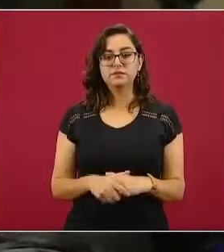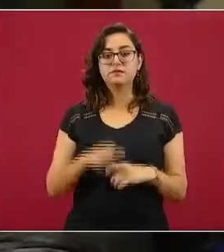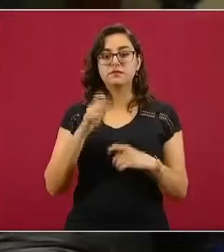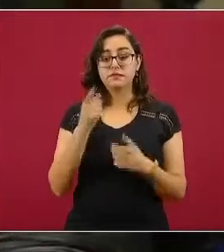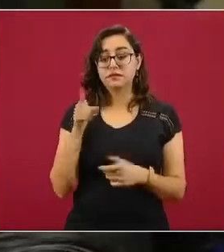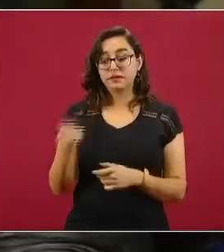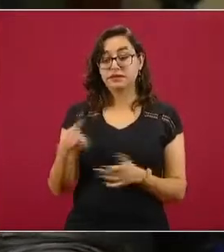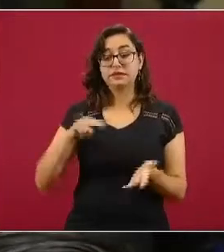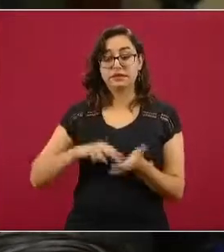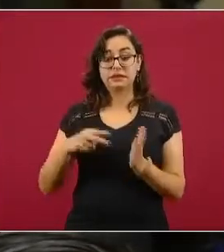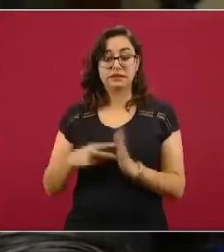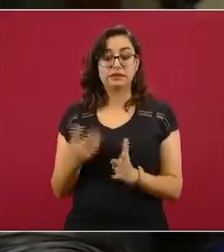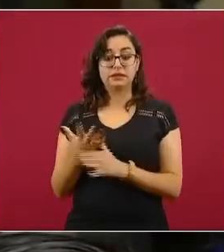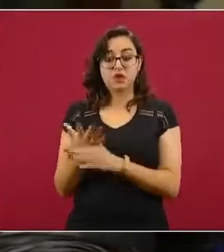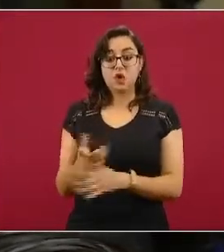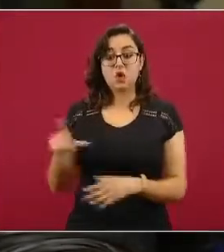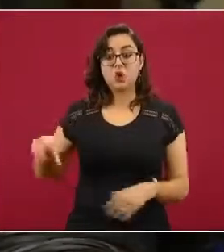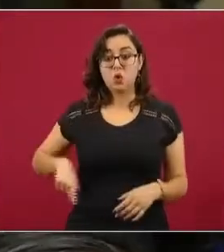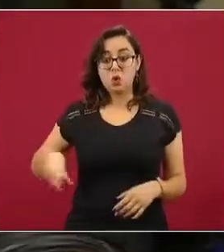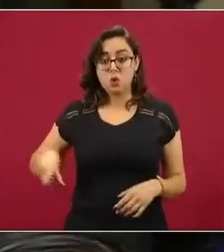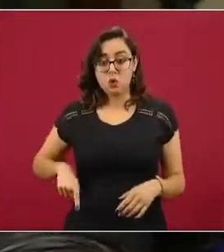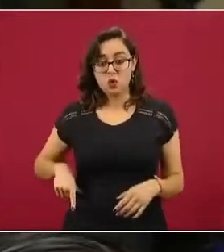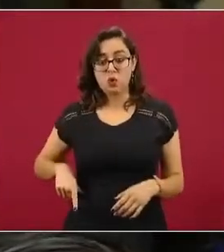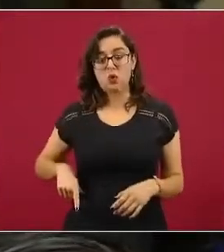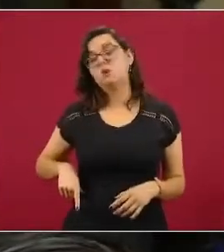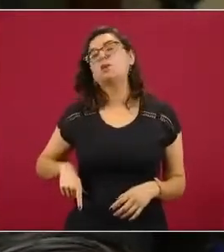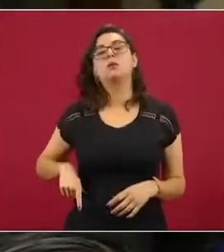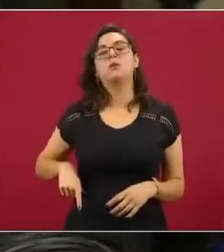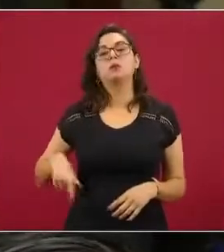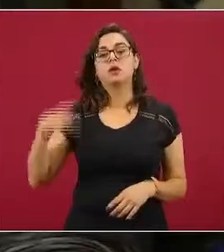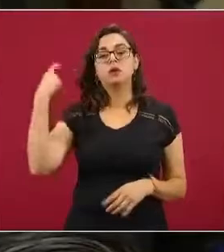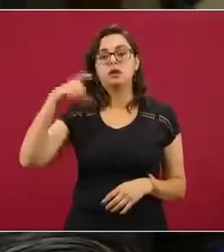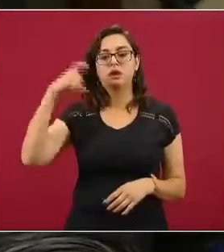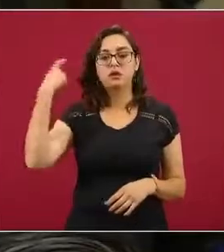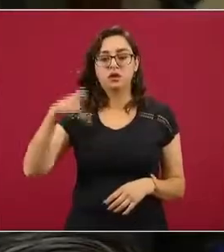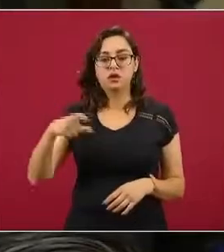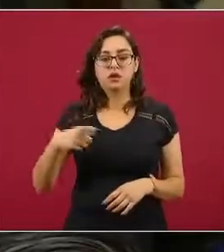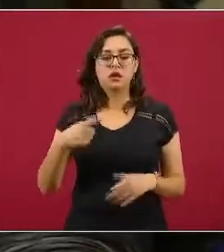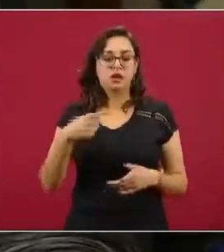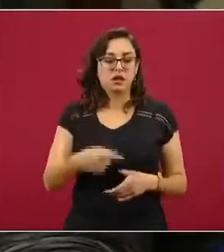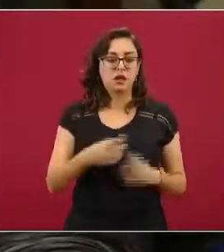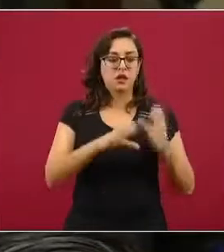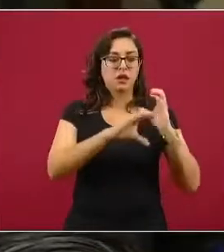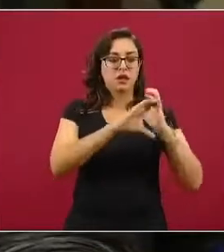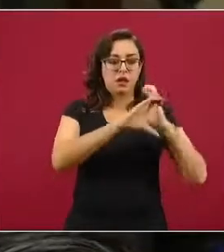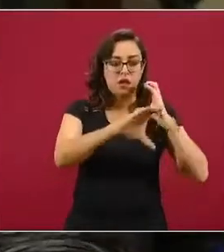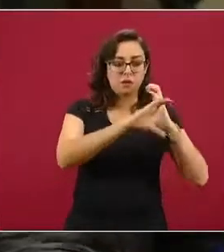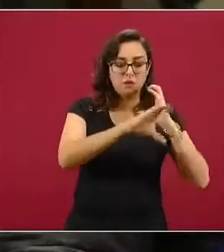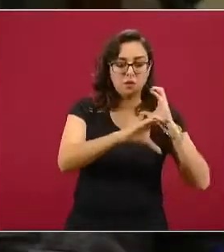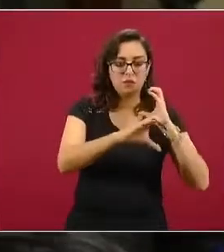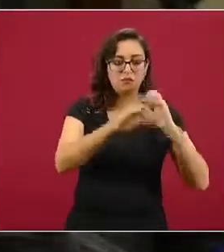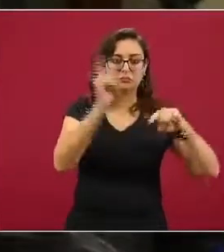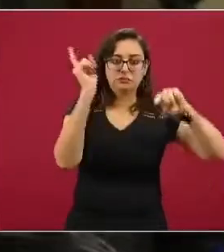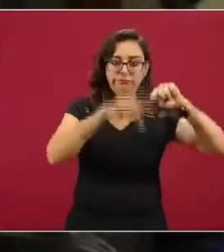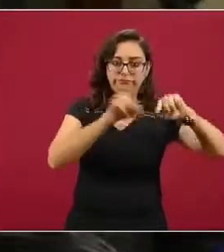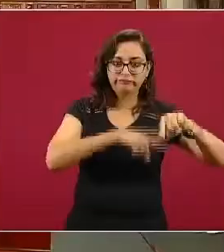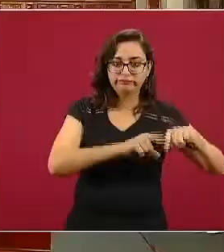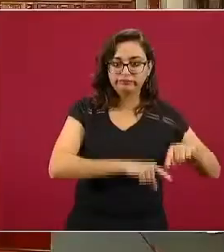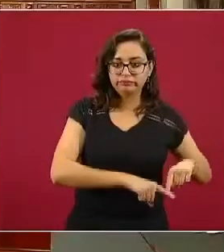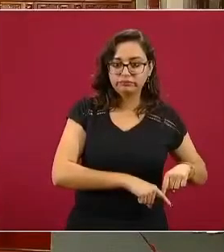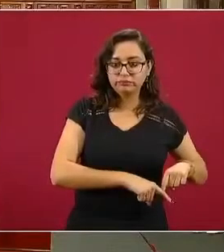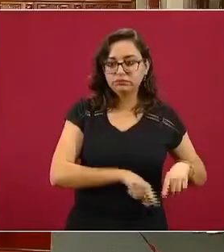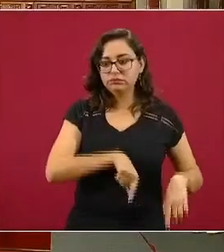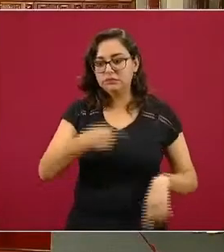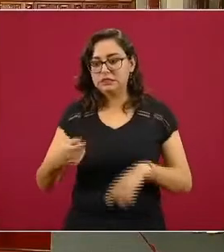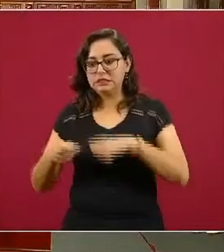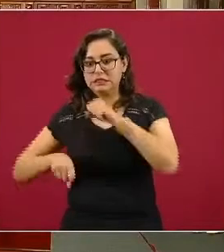ingeniero Arredondo que el gobierno de Querétaro no compensó esa pérdida de infraestructura con ciclovías emergentes, que es un programa que implementó